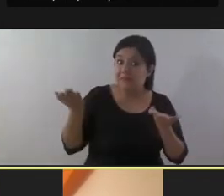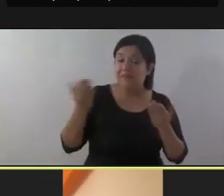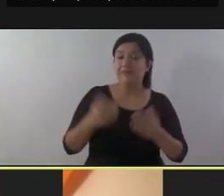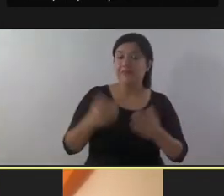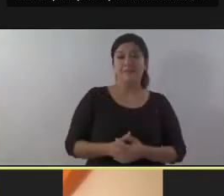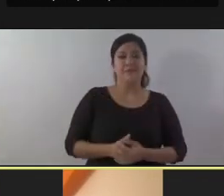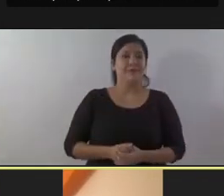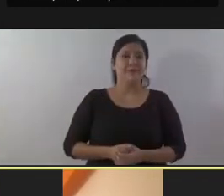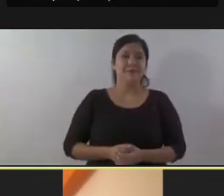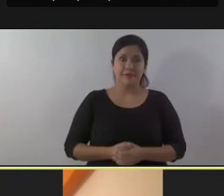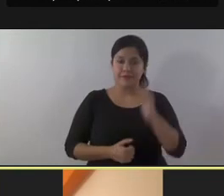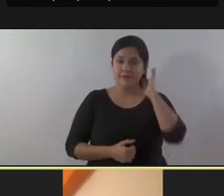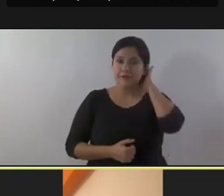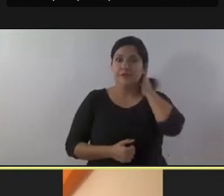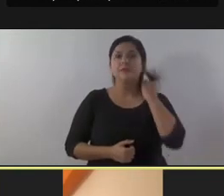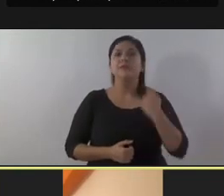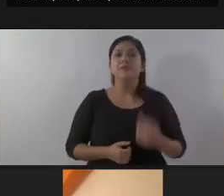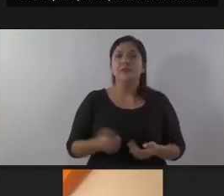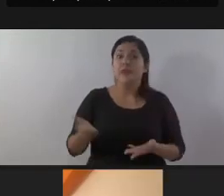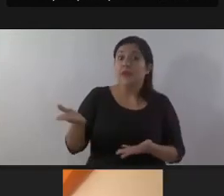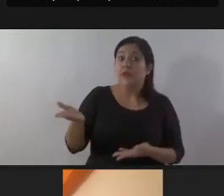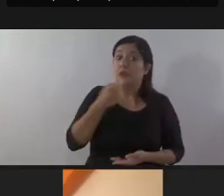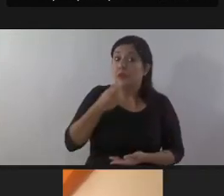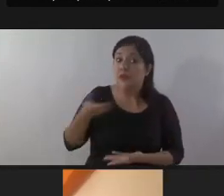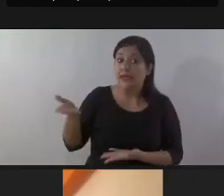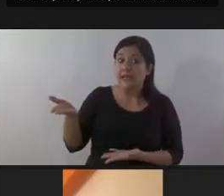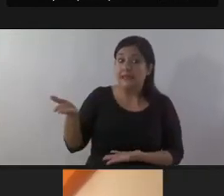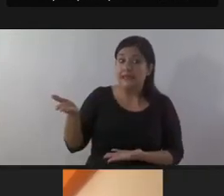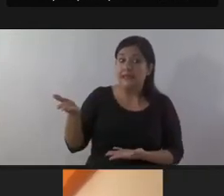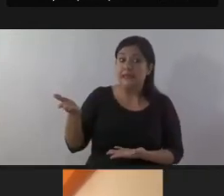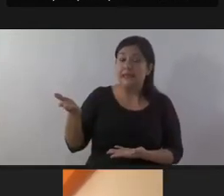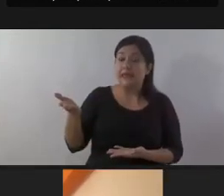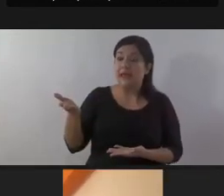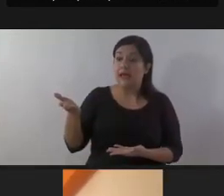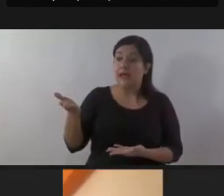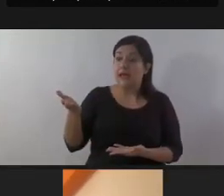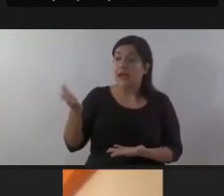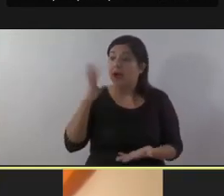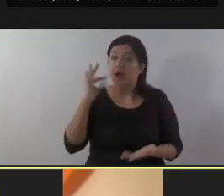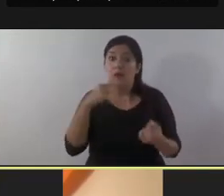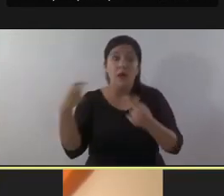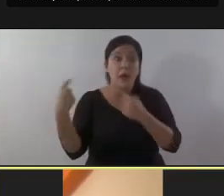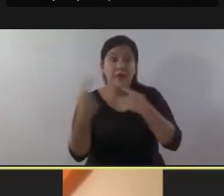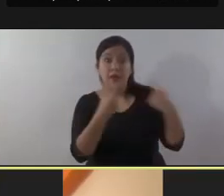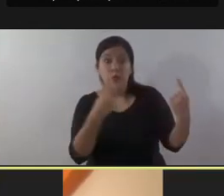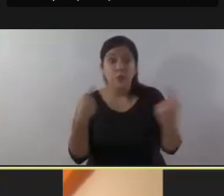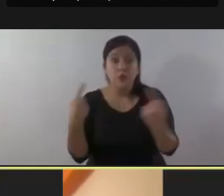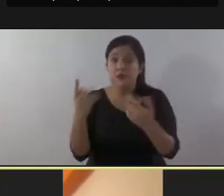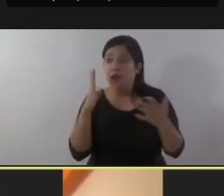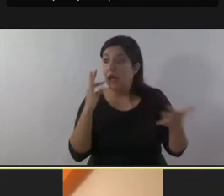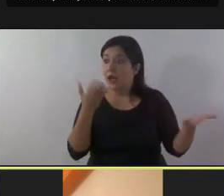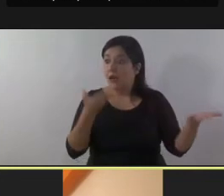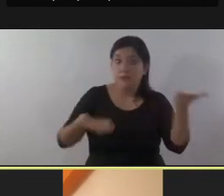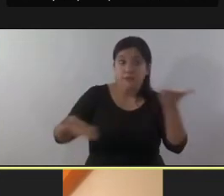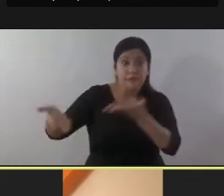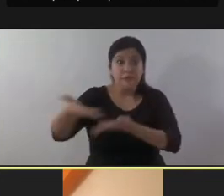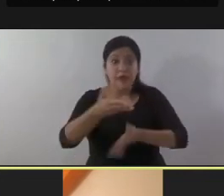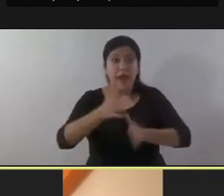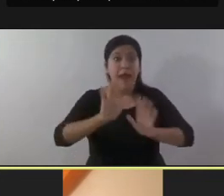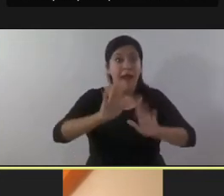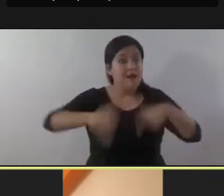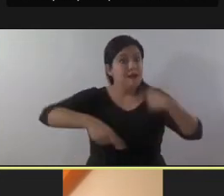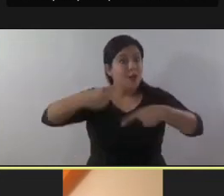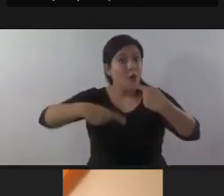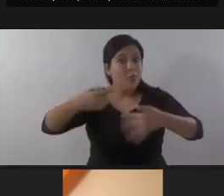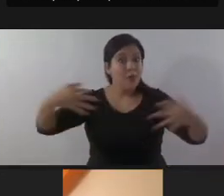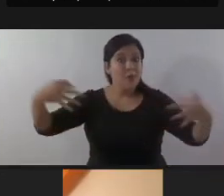¿Vos querés recordar, Patricia o Francisco, las cuestiones vinculadas con las preguntas y todo que nos pueden llegar? Así podemos también continuar